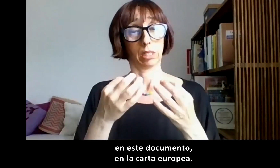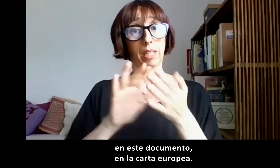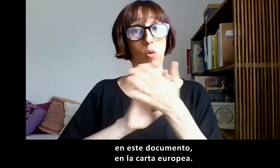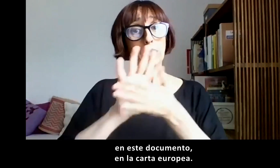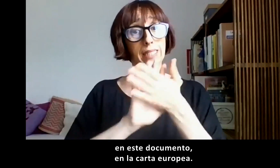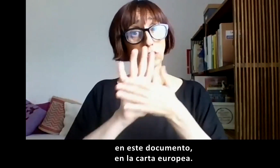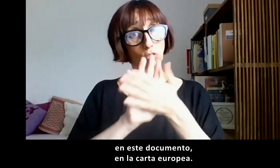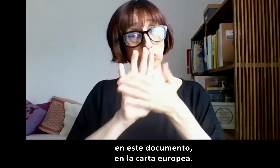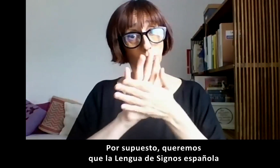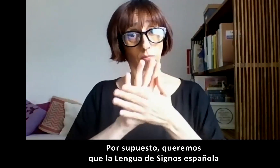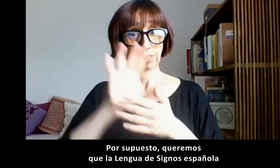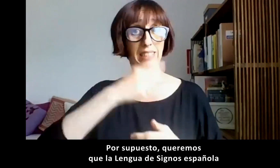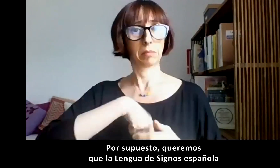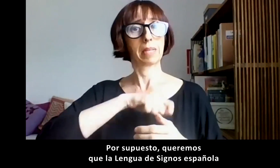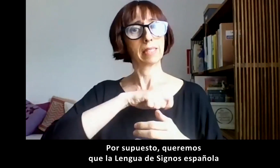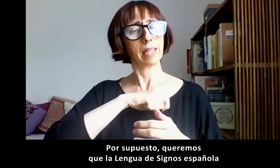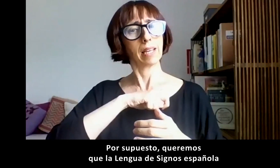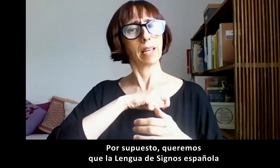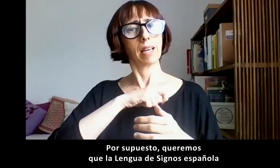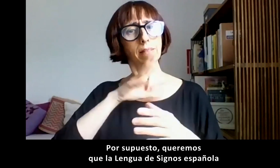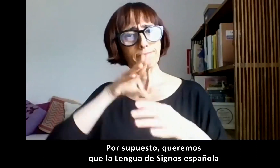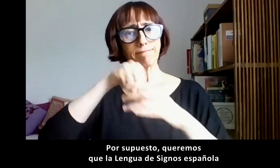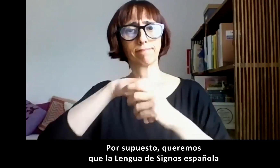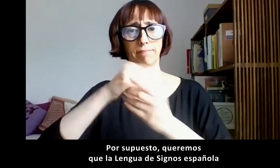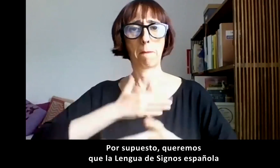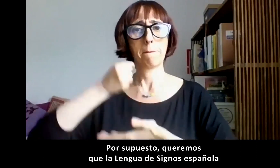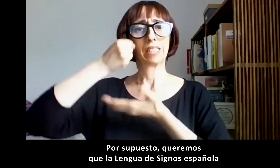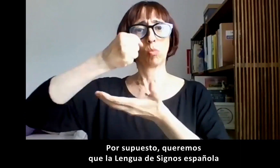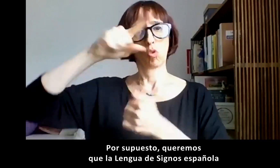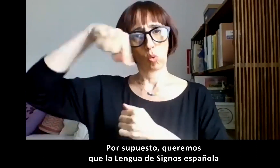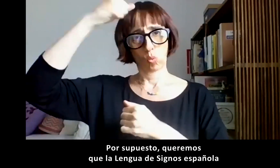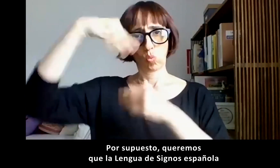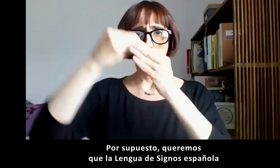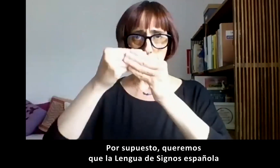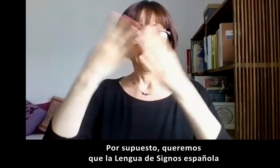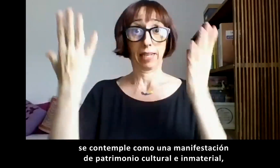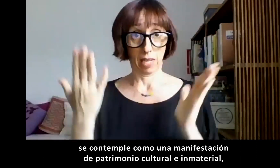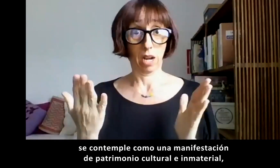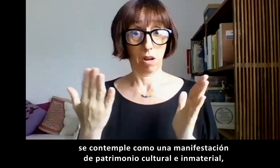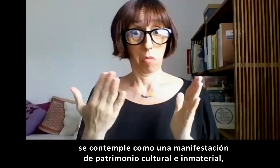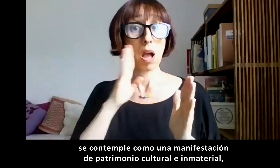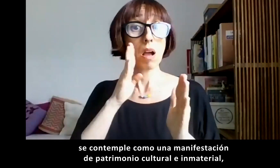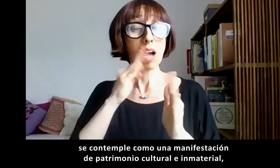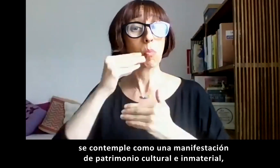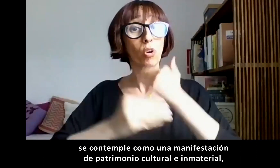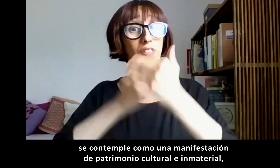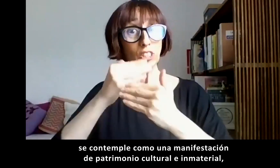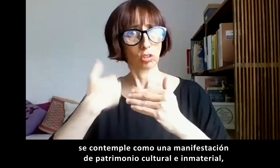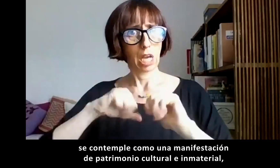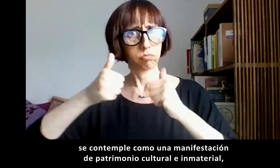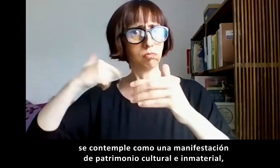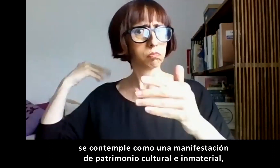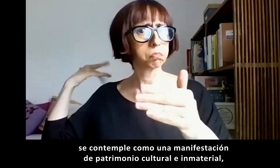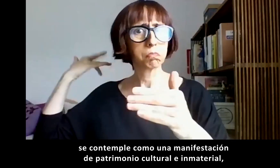Europea. Por supuesto, queremos que la lengua de signos española se contemple como una